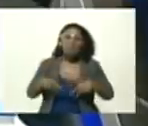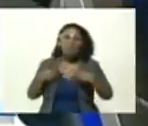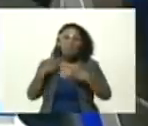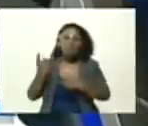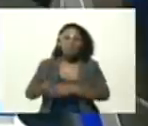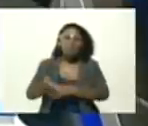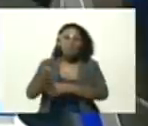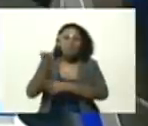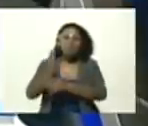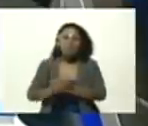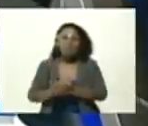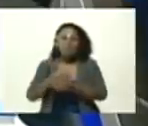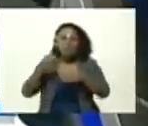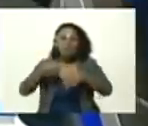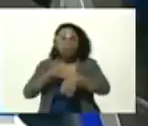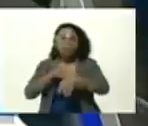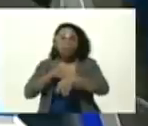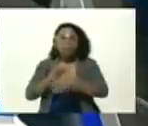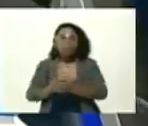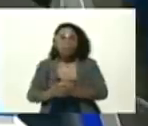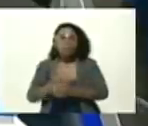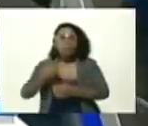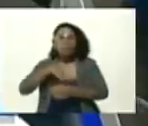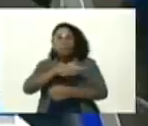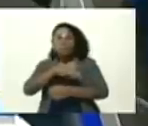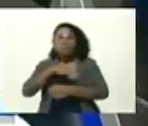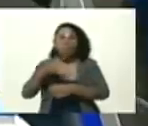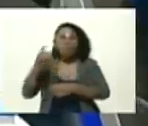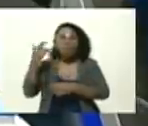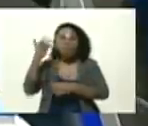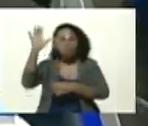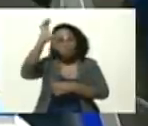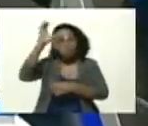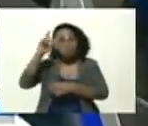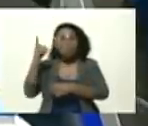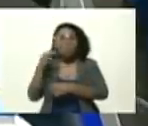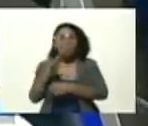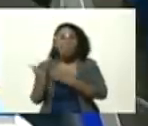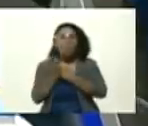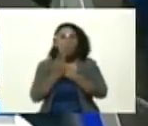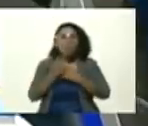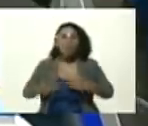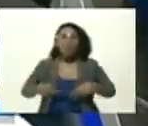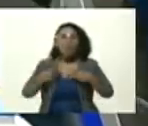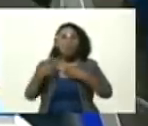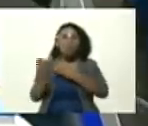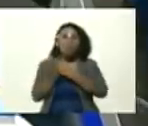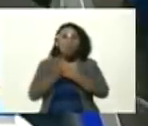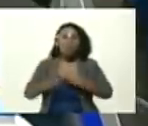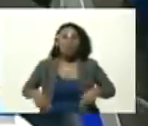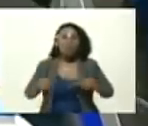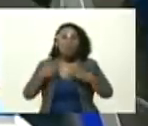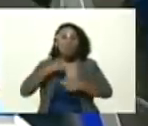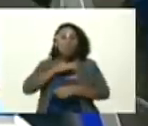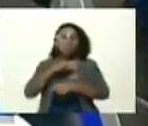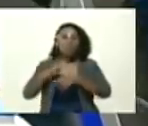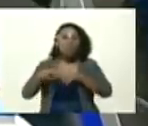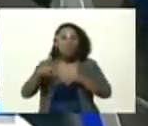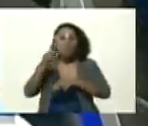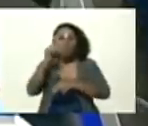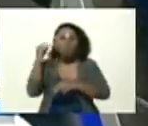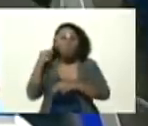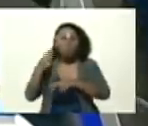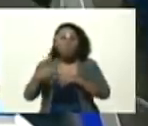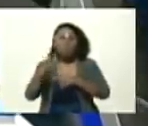más importante en este momento, que todos tengamos esa conciencia. Vamos a preservar la vida y a cuidar la vida de nuestros niños, de